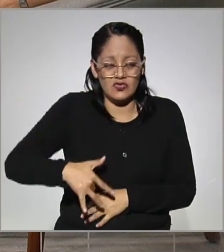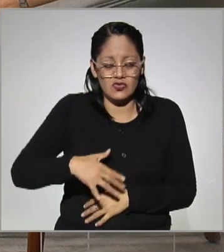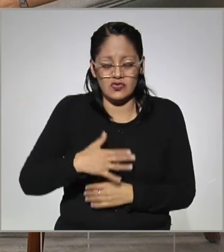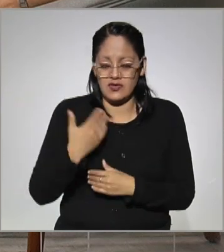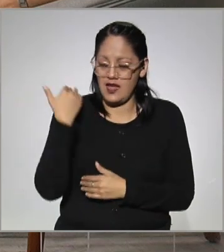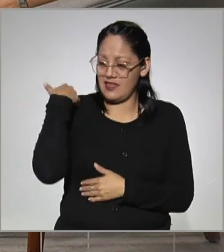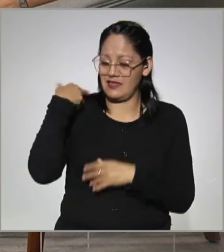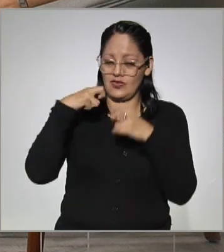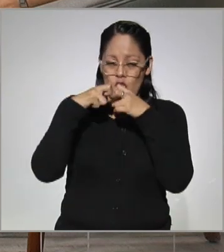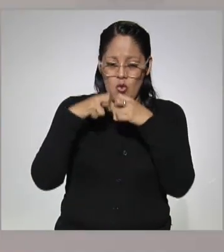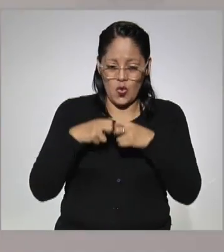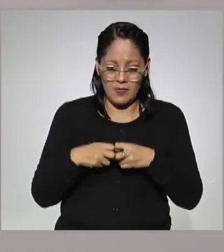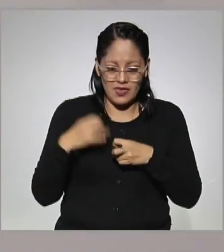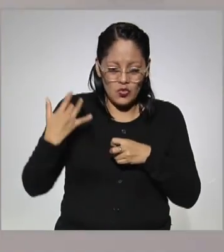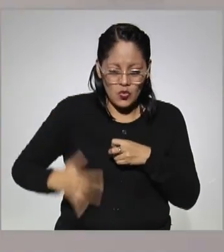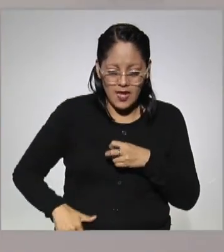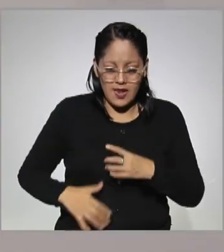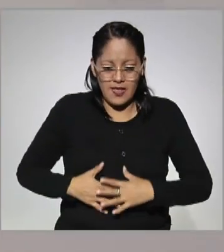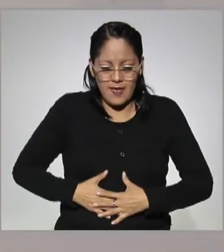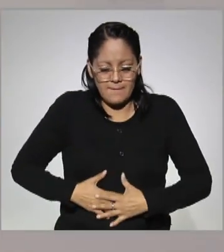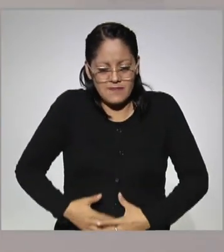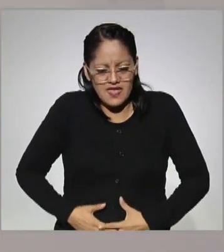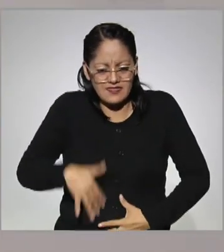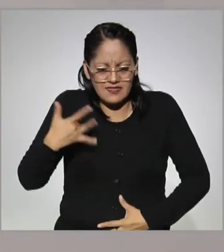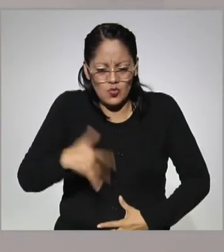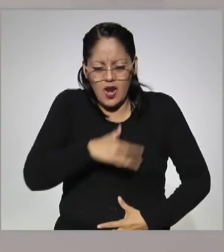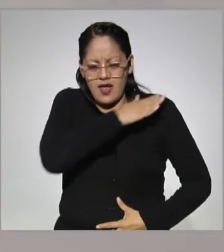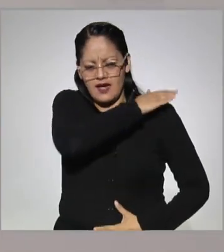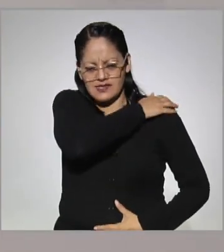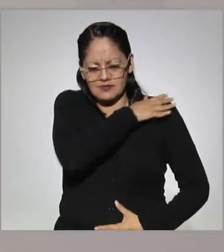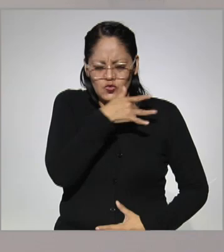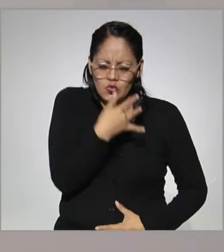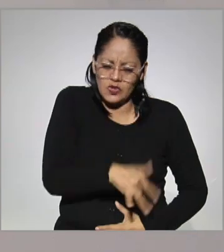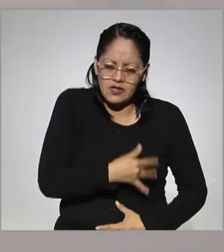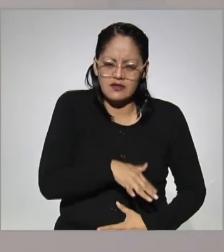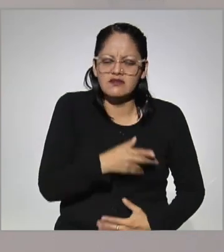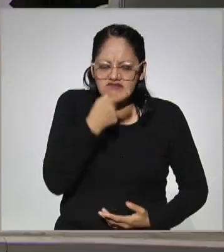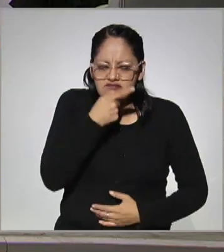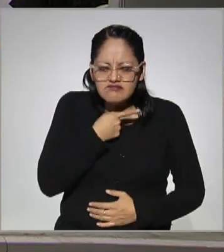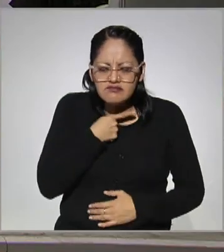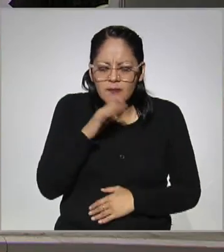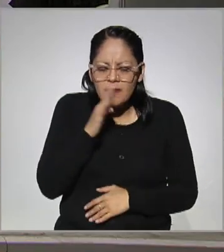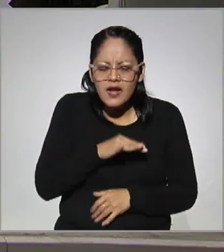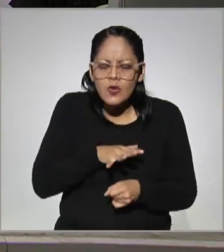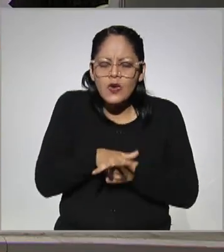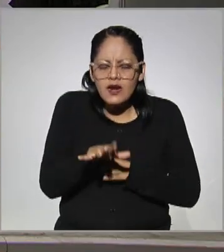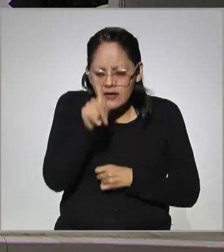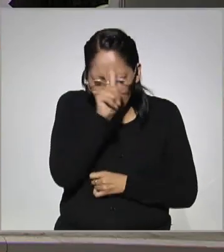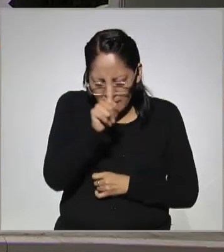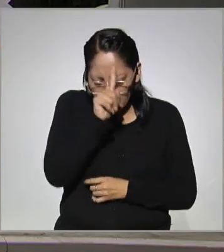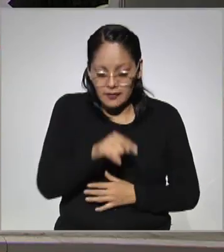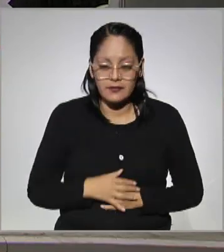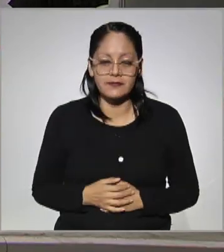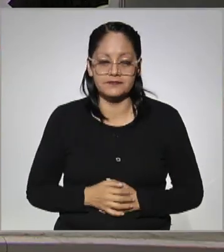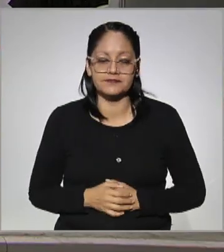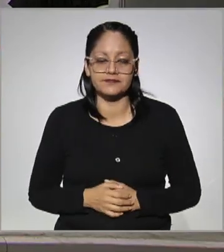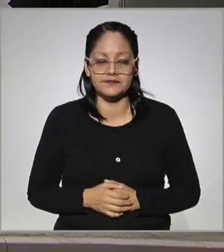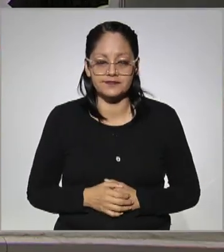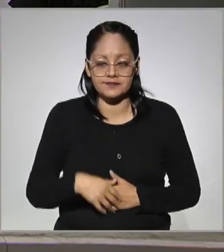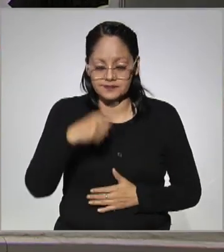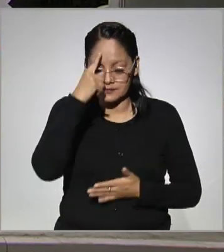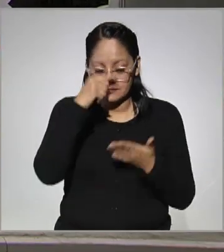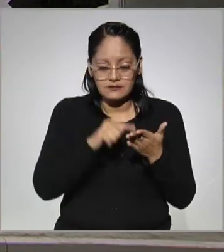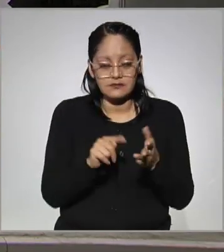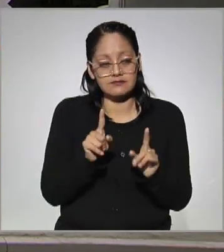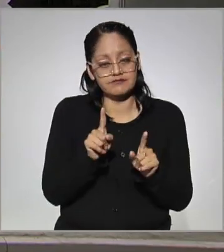columna, de rodilla, de vientre, de espalda y bueno, pues ha estado muy mal. ¿Qué opinión le pueden dar? Pues yo creo que aquí, o sea,